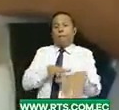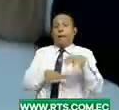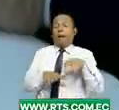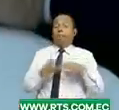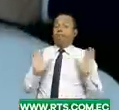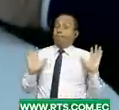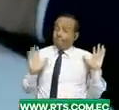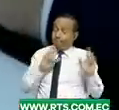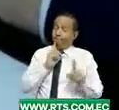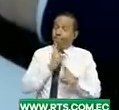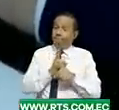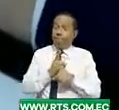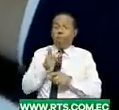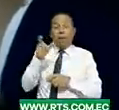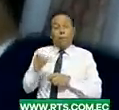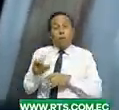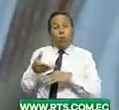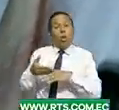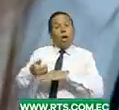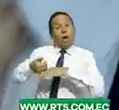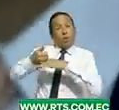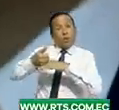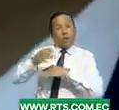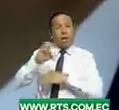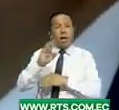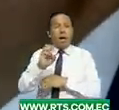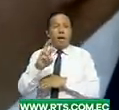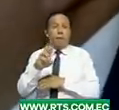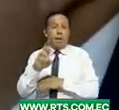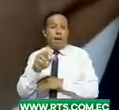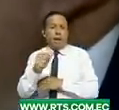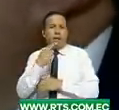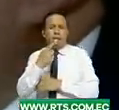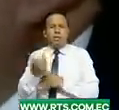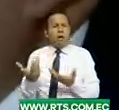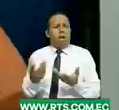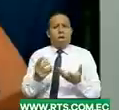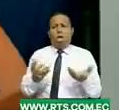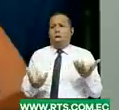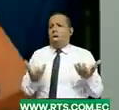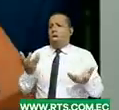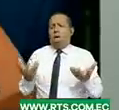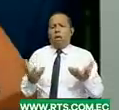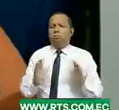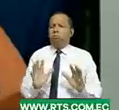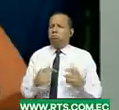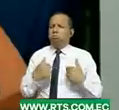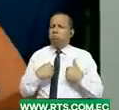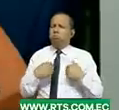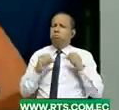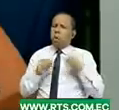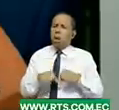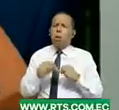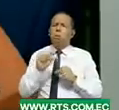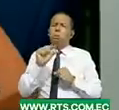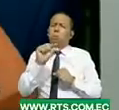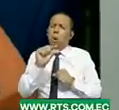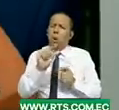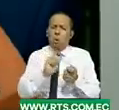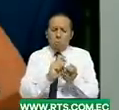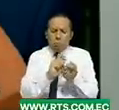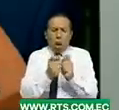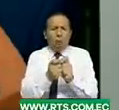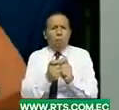Cabrera aseguró días atrás que aquello no les pone en apuros. Nada más se tendría que cambiar una parametrización en el sistema. Nada